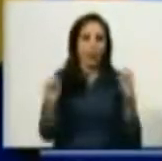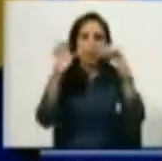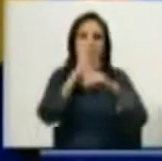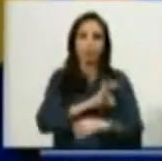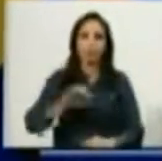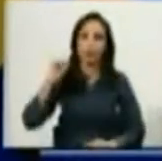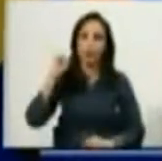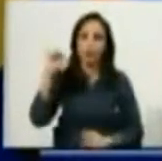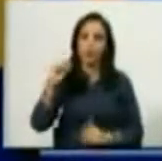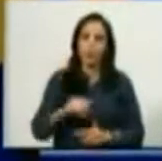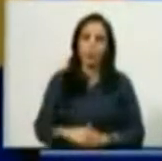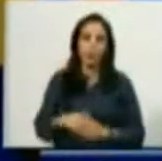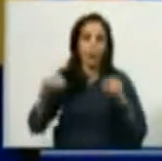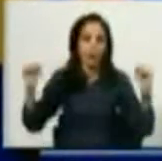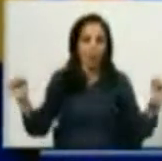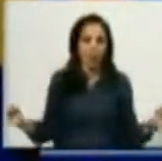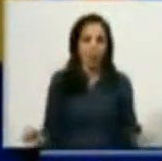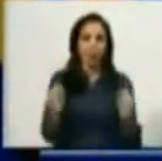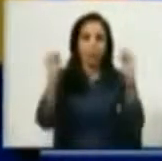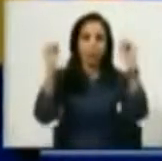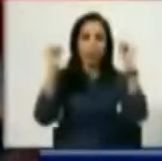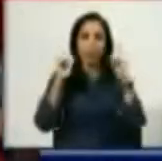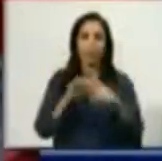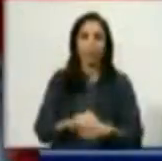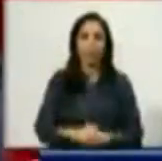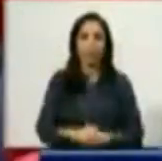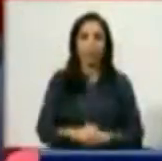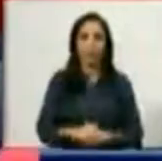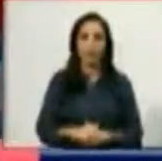socialismo viva Bolívar